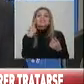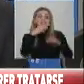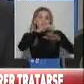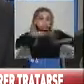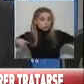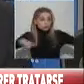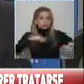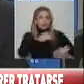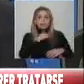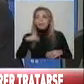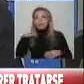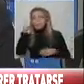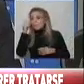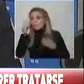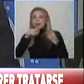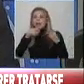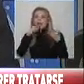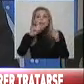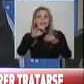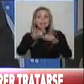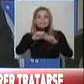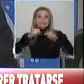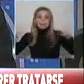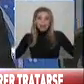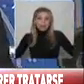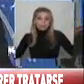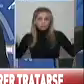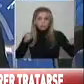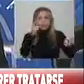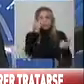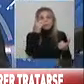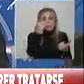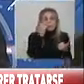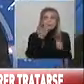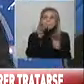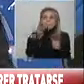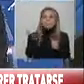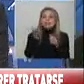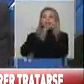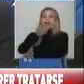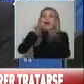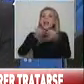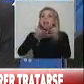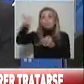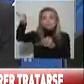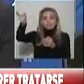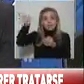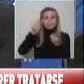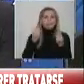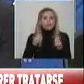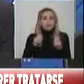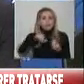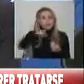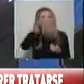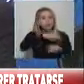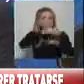la actuación de la justicia. Urgente. ¿Por qué? Porque hay otros seis hermanos de Antonella que tienen esta misma concepción de la vida. Entonces exacto, está diciendo que